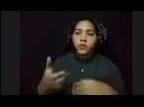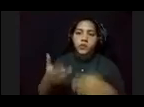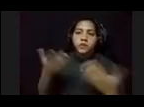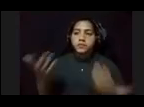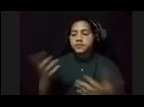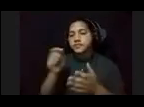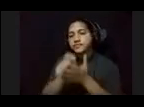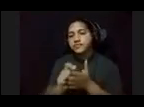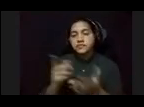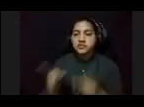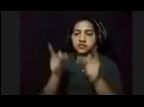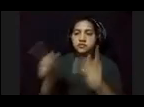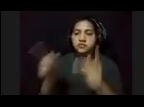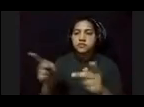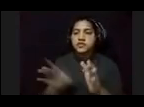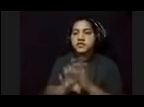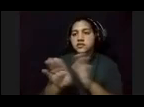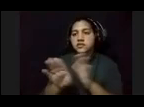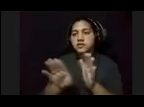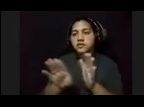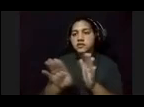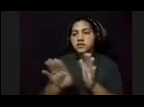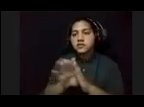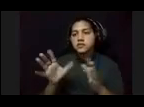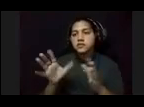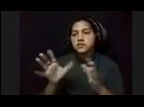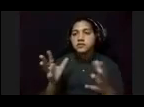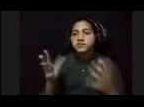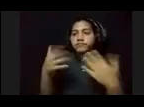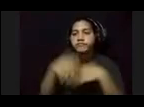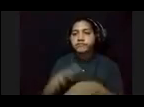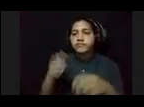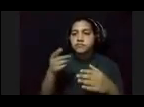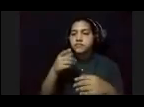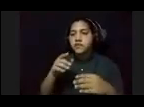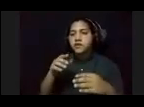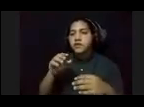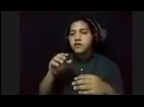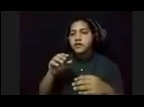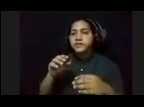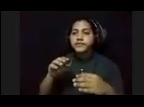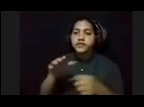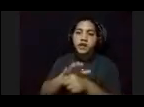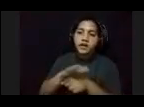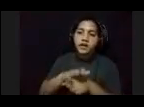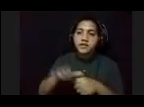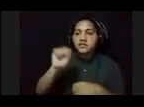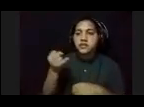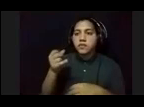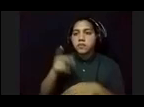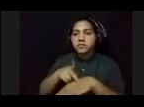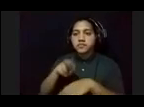de desarrollo integral del vecindario La Perla de San Juan de Puerto Rico, sometida en